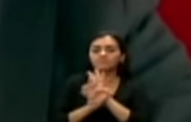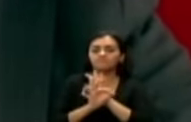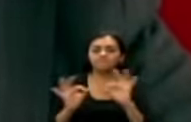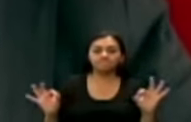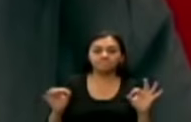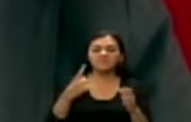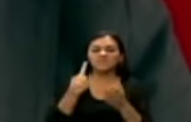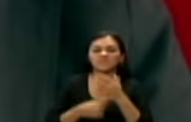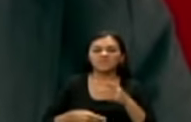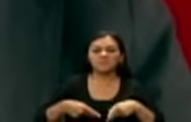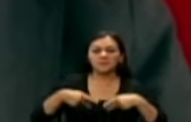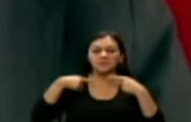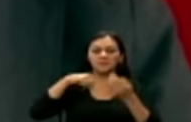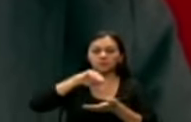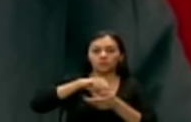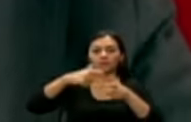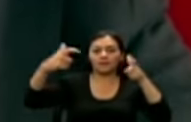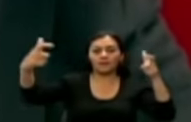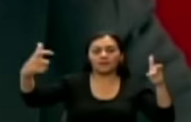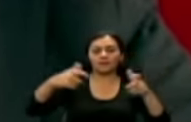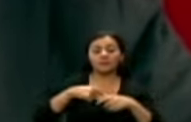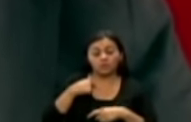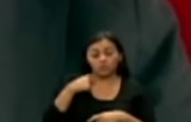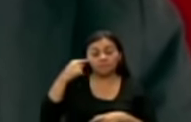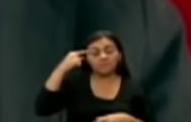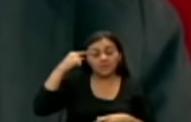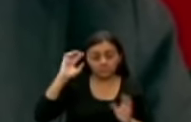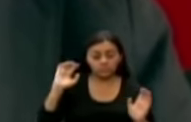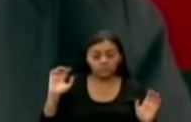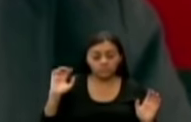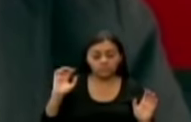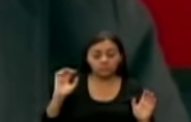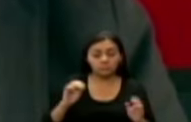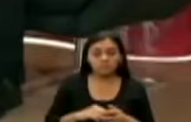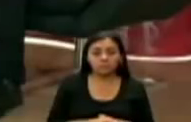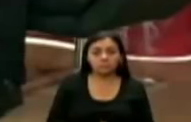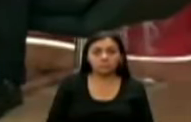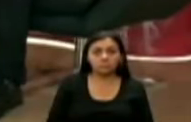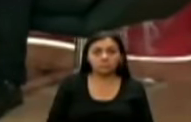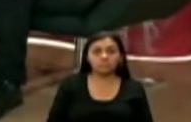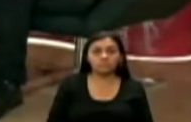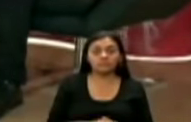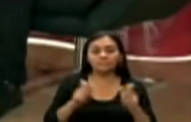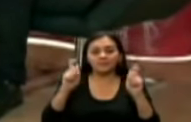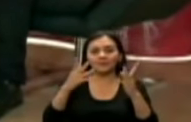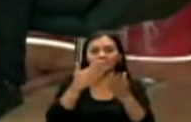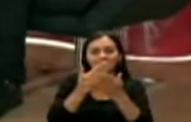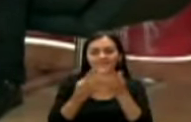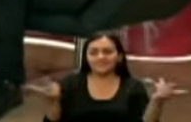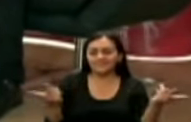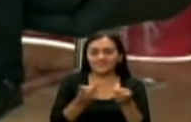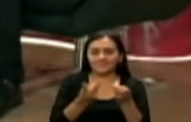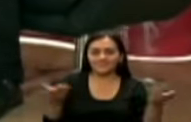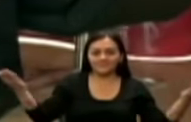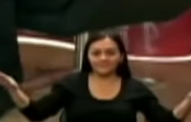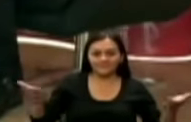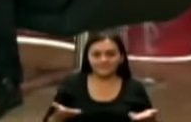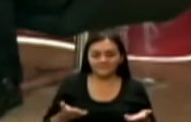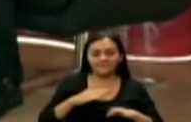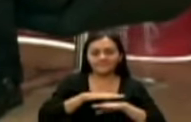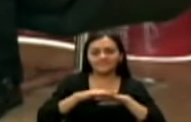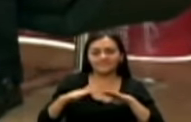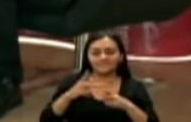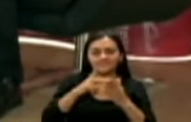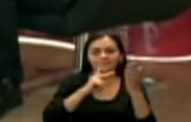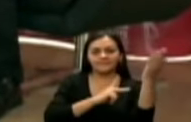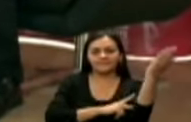es vivir en las grandes ciudades. Me parece que ese es uno de los grandes desafíos. Correcto. Gracias, Emir. Gracias, Pedro, por su presencia aquí en este